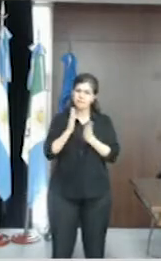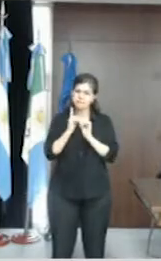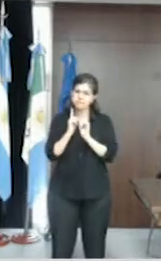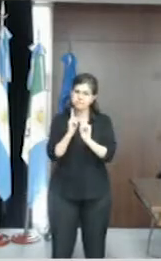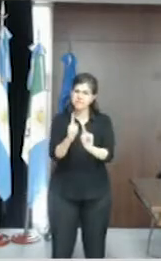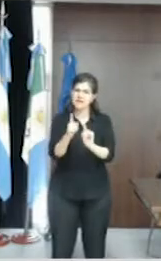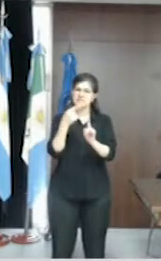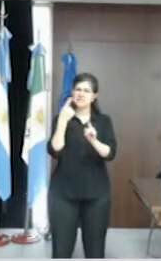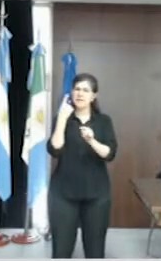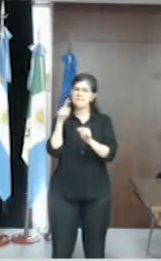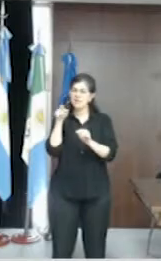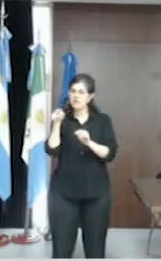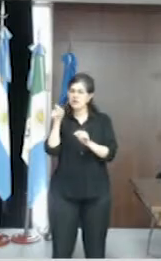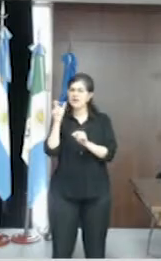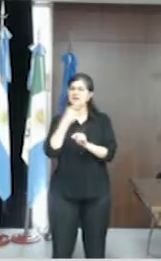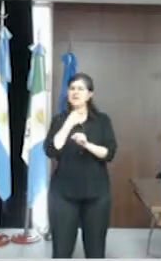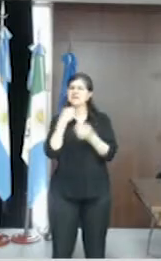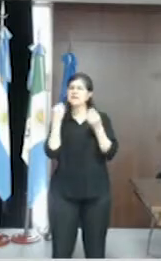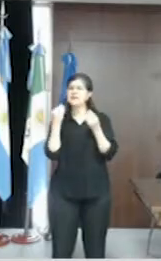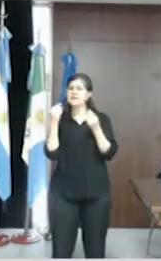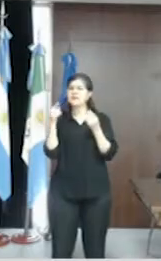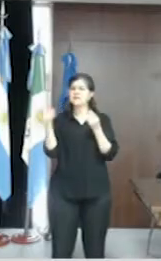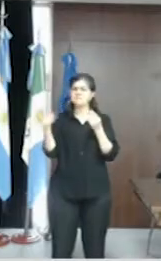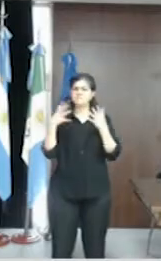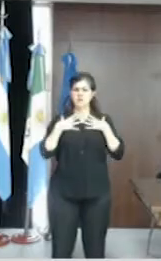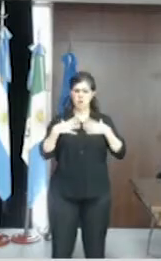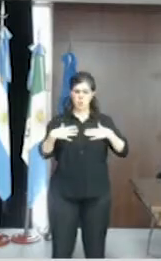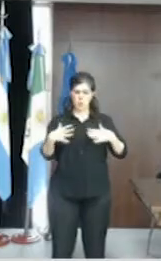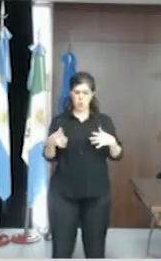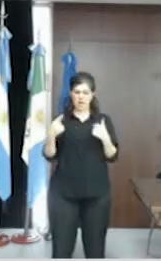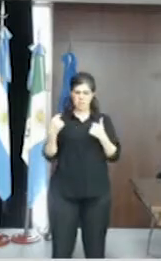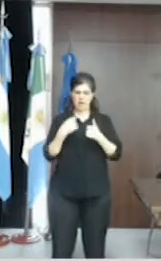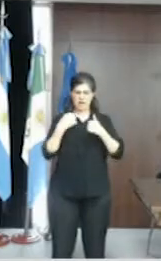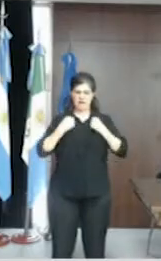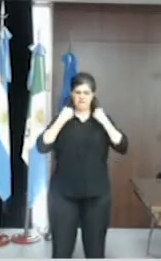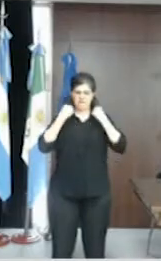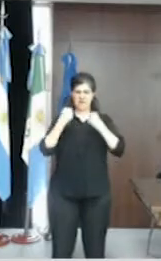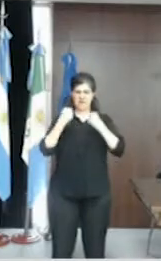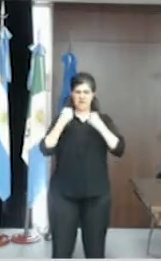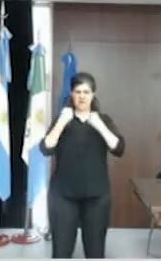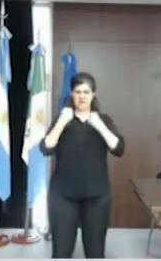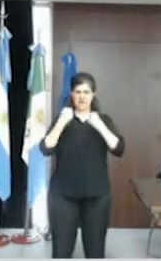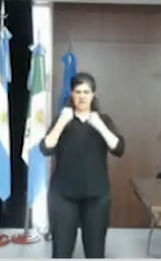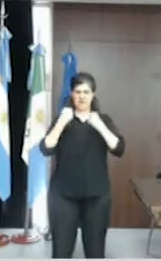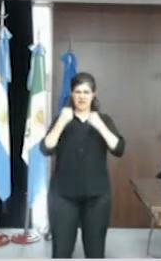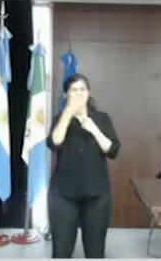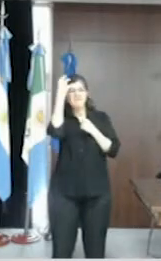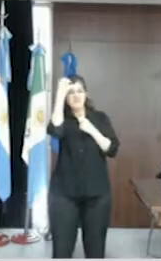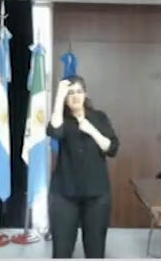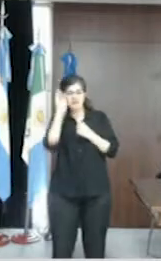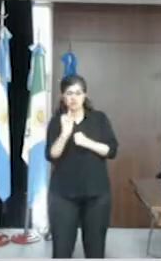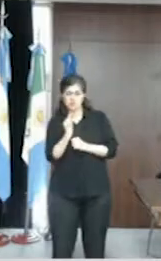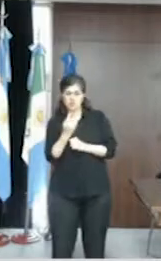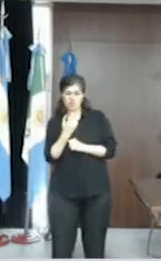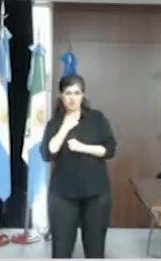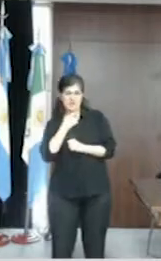en realidad lo que quería era el fortalecimiento de miembro superior, porque quería ir al baño sin tener que pedir ayuda. Y